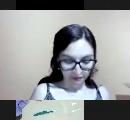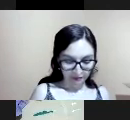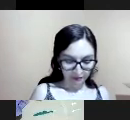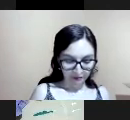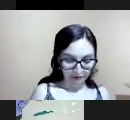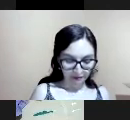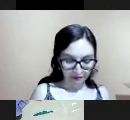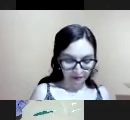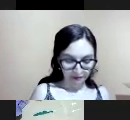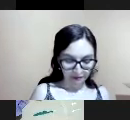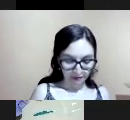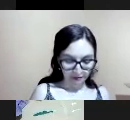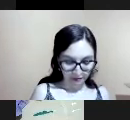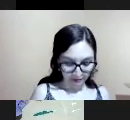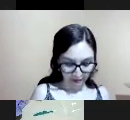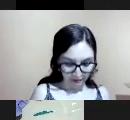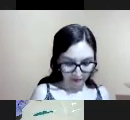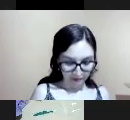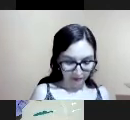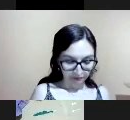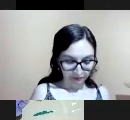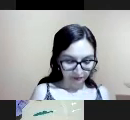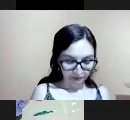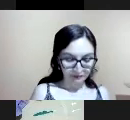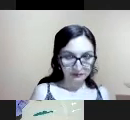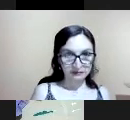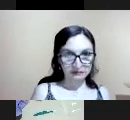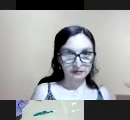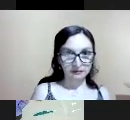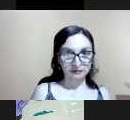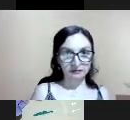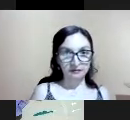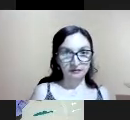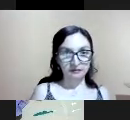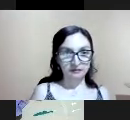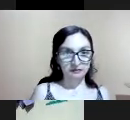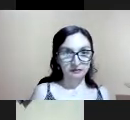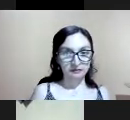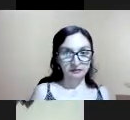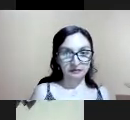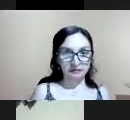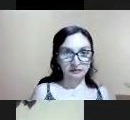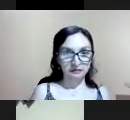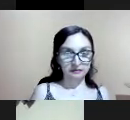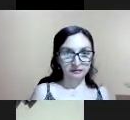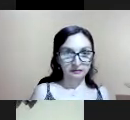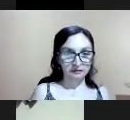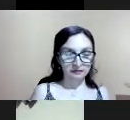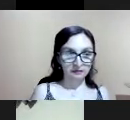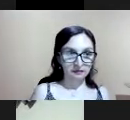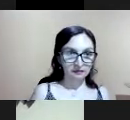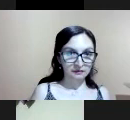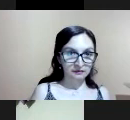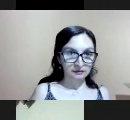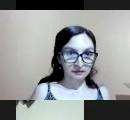ventilatoria depende bastante de la condición en la cual se encuentren los pulmones, ¿no? En esta situación es importante la evaluación constante, tratar